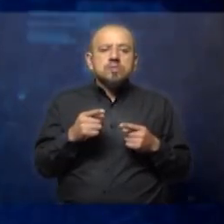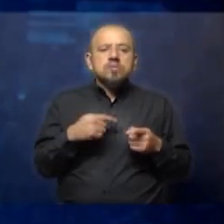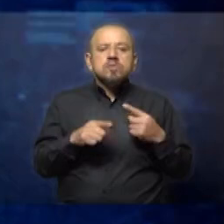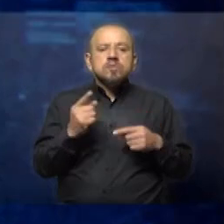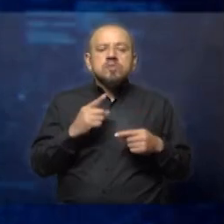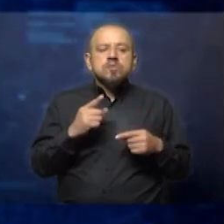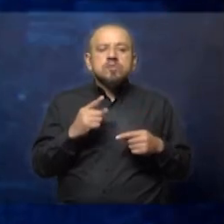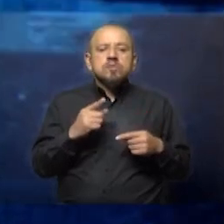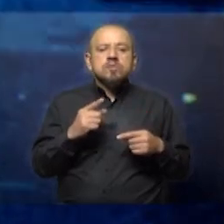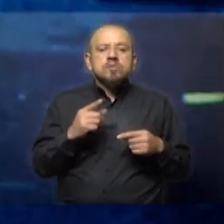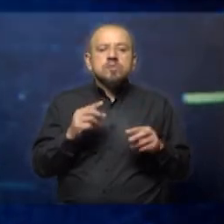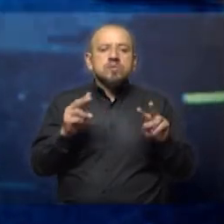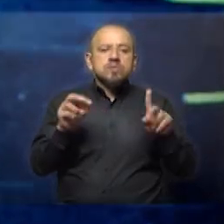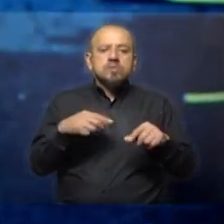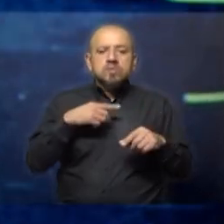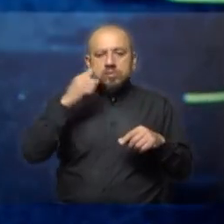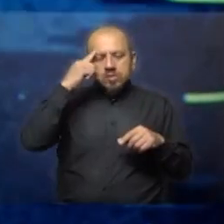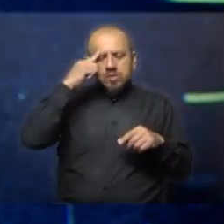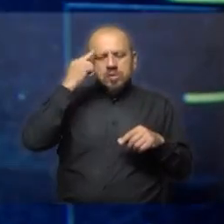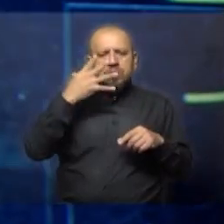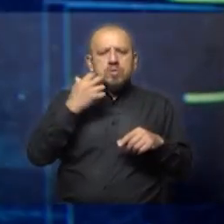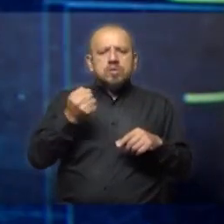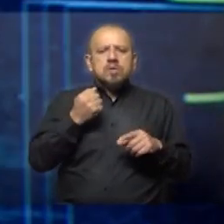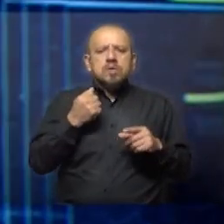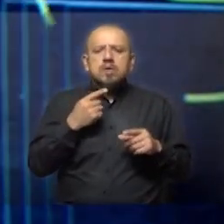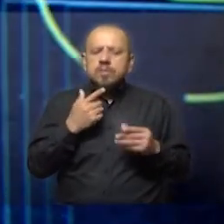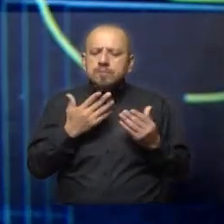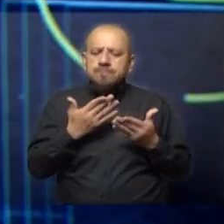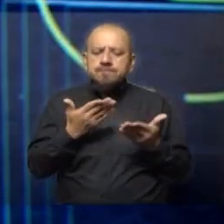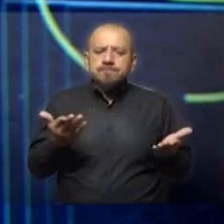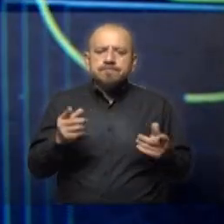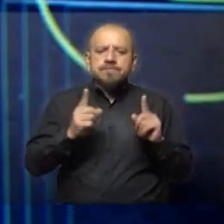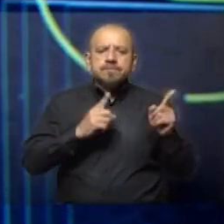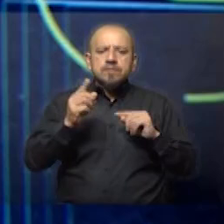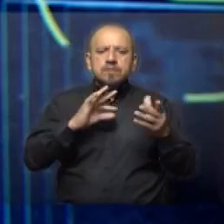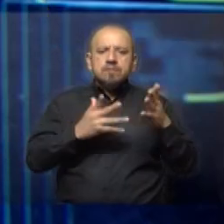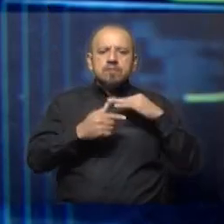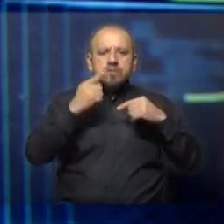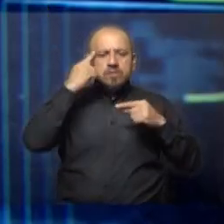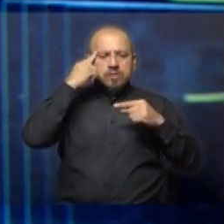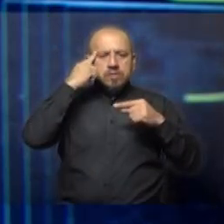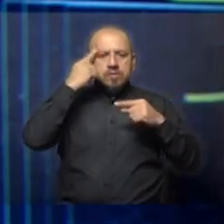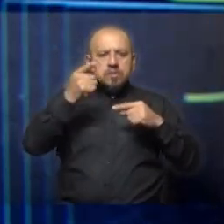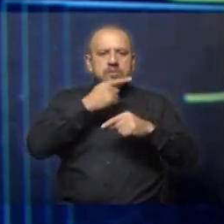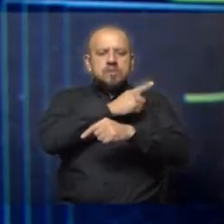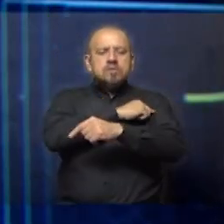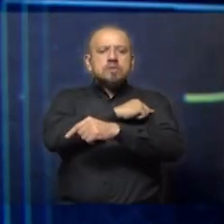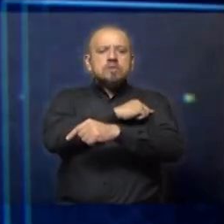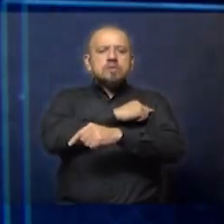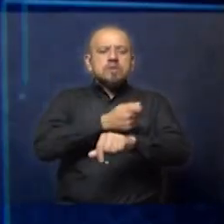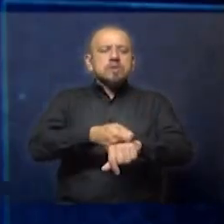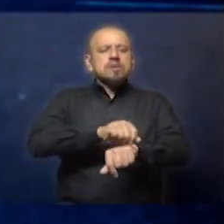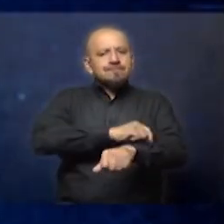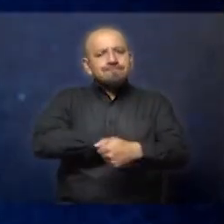unilaterales de tratar de entender la razonabilidad que puede haber en algunas perspectivas y el esfuerzo que hizo a Ferreira por